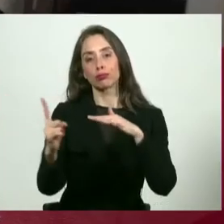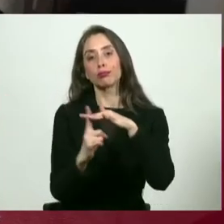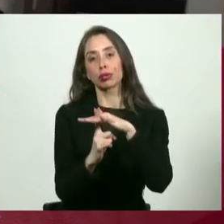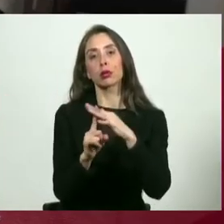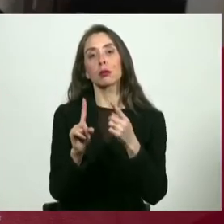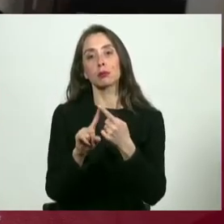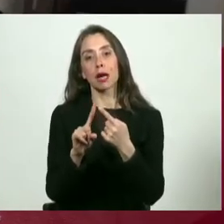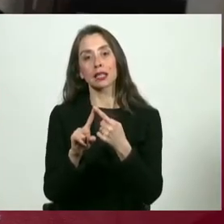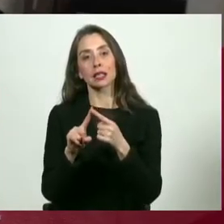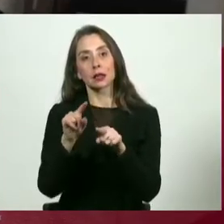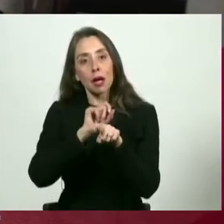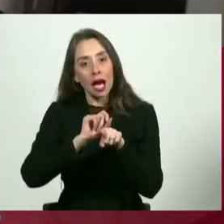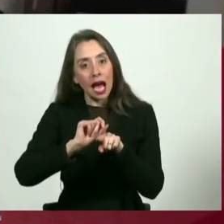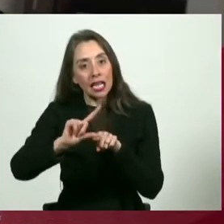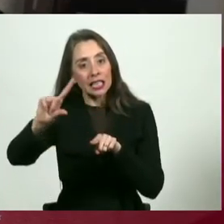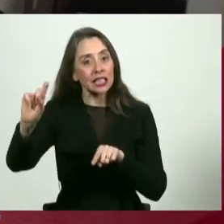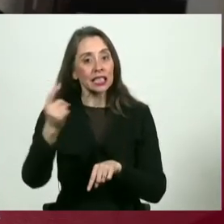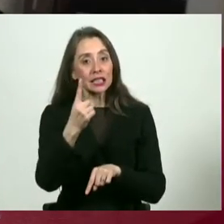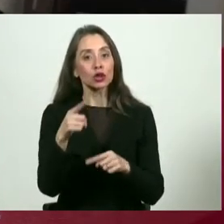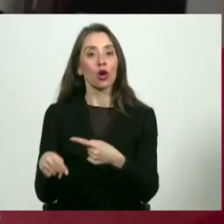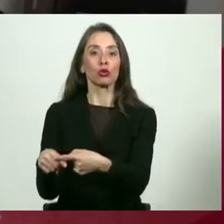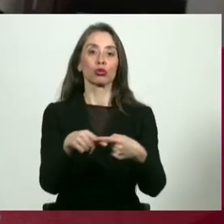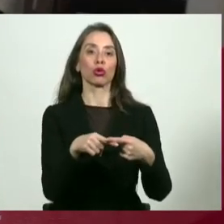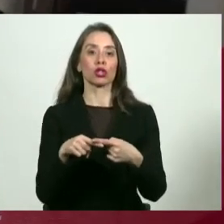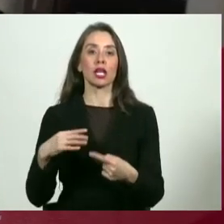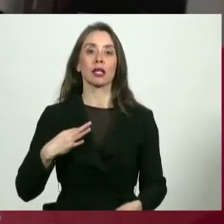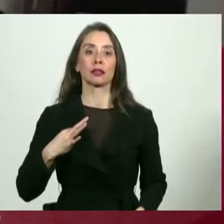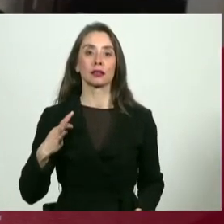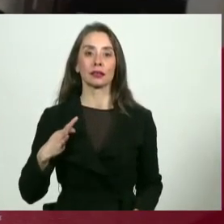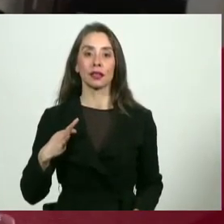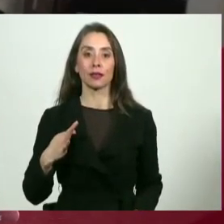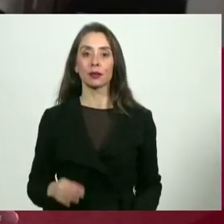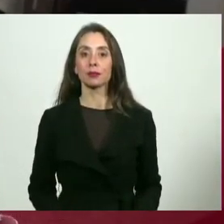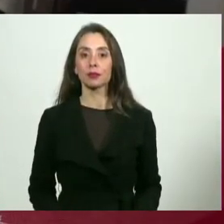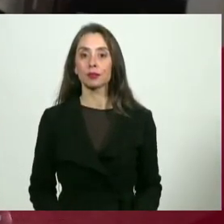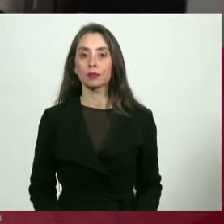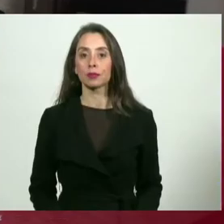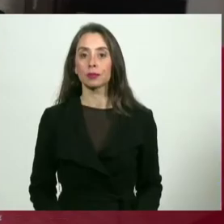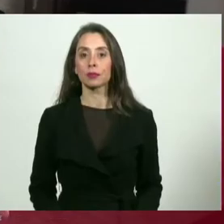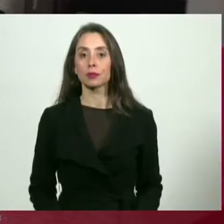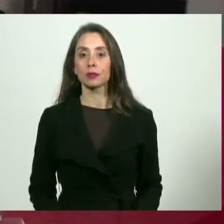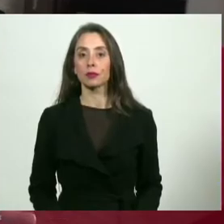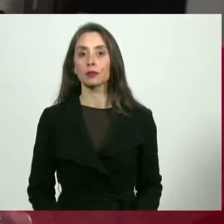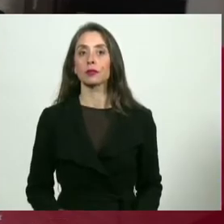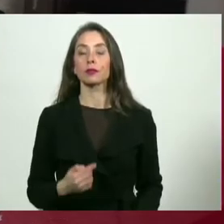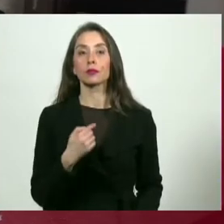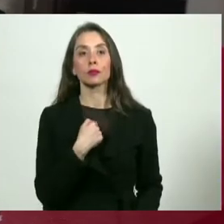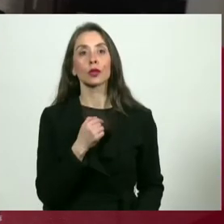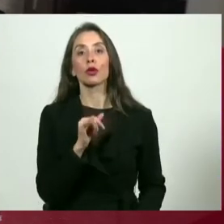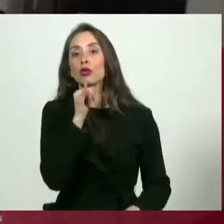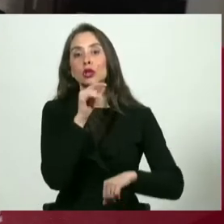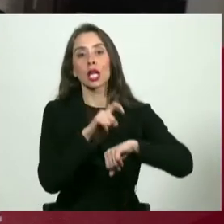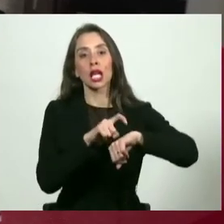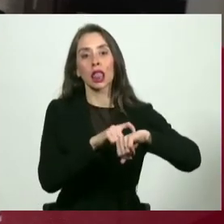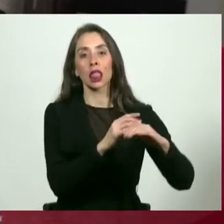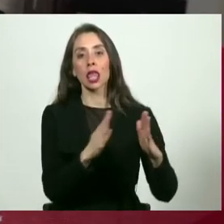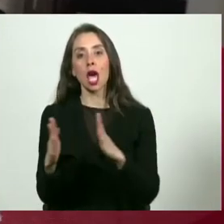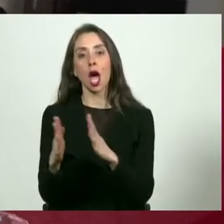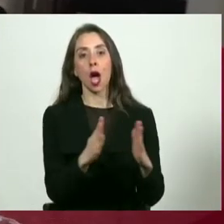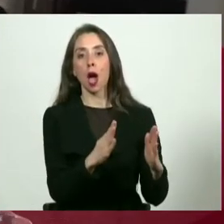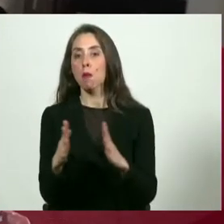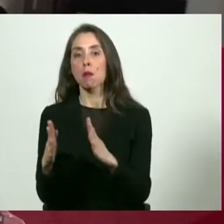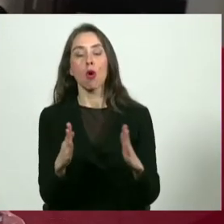Muñoz, sí, efectivamente está trabajando el seguimiento de las recomendaciones, está trabajando desde la Subsecretaría de